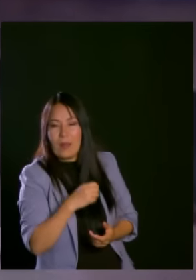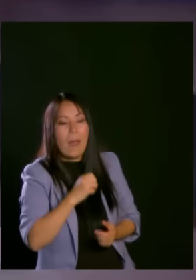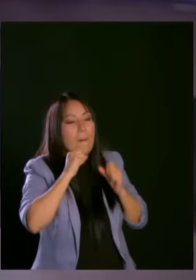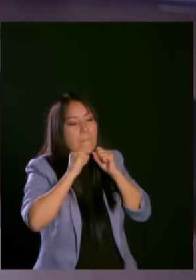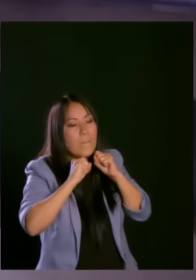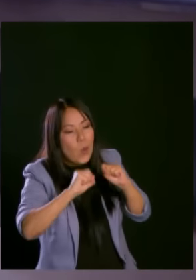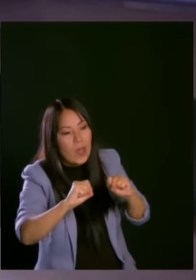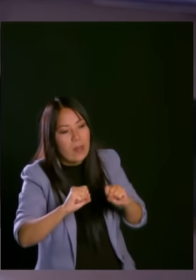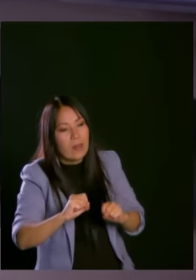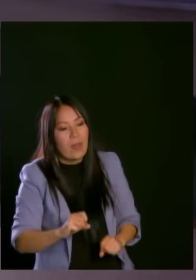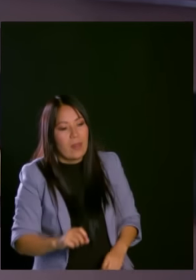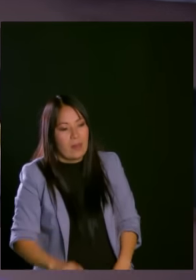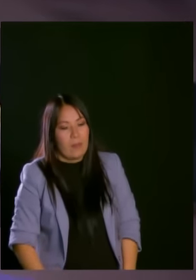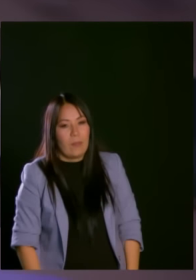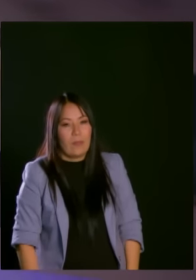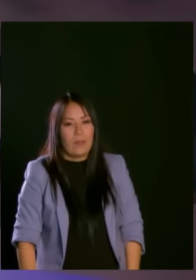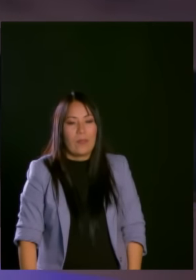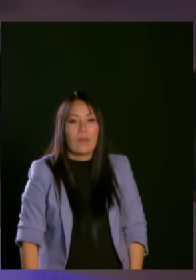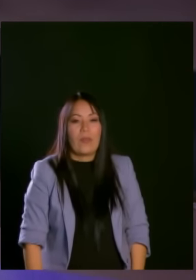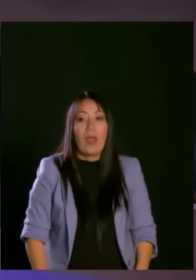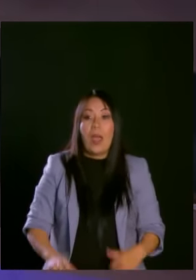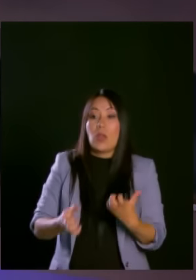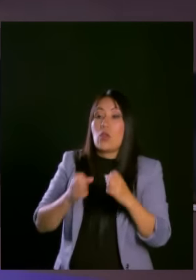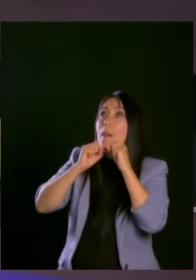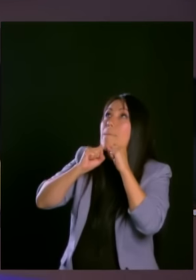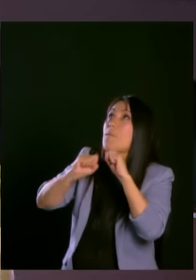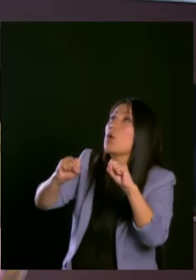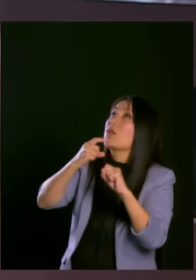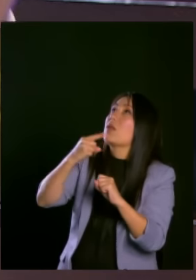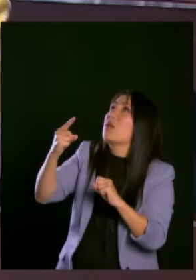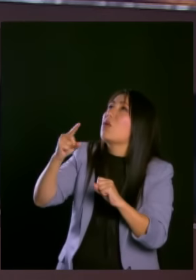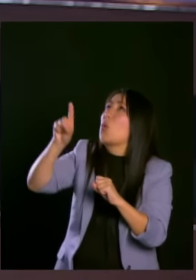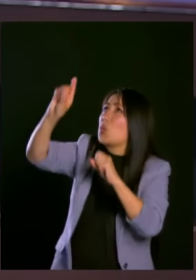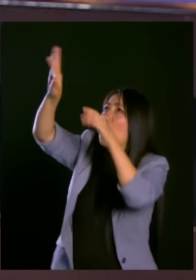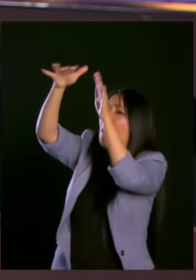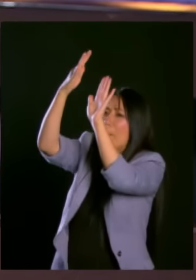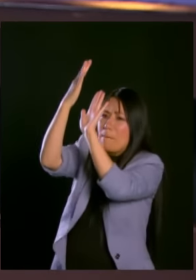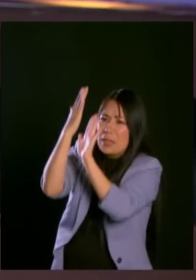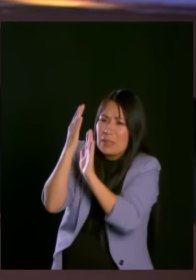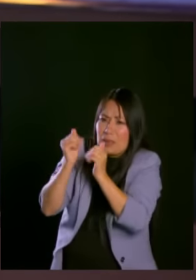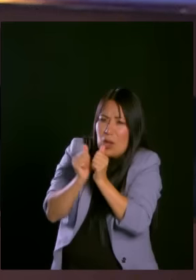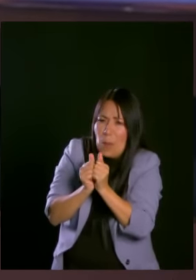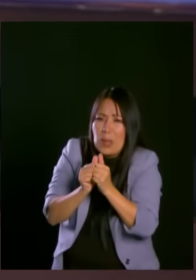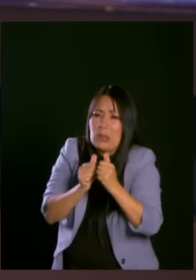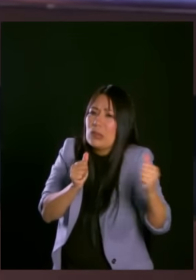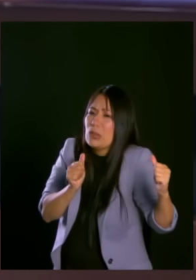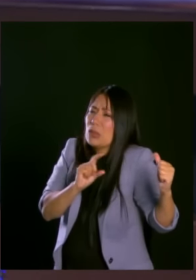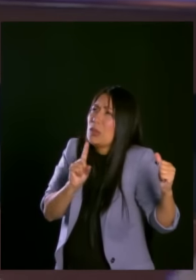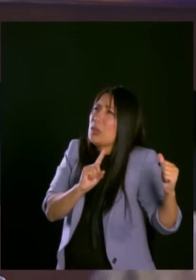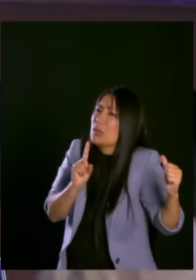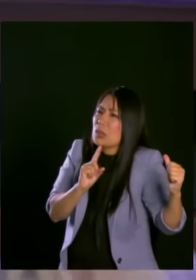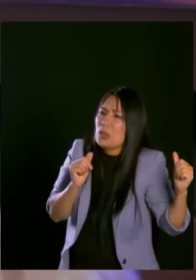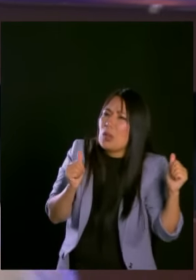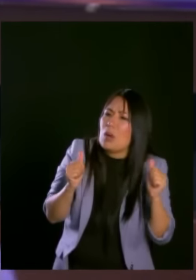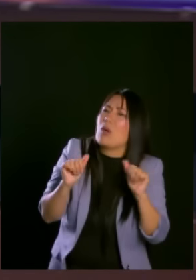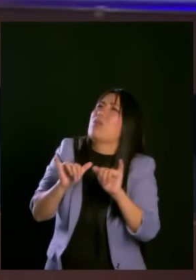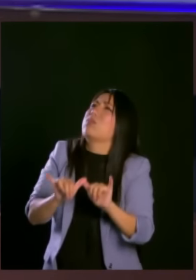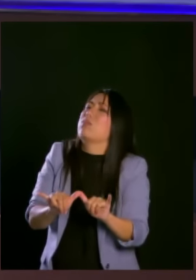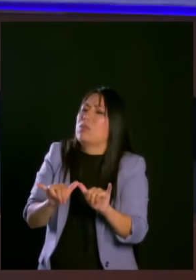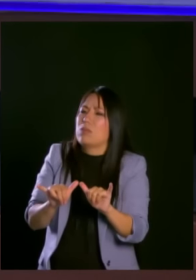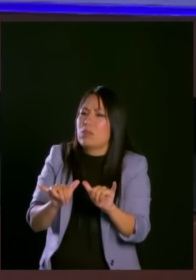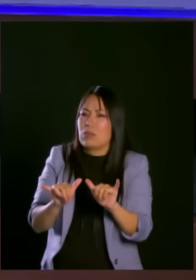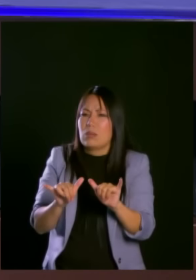Moisés le dijo, si tu presencia no ha de ir conmigo, no me saques de aquí. Ojalá todo